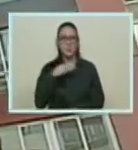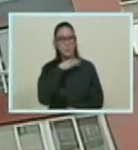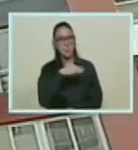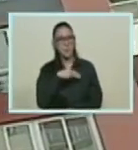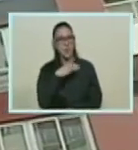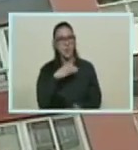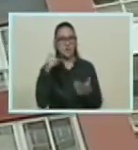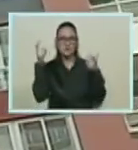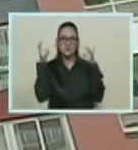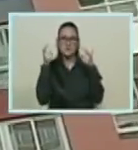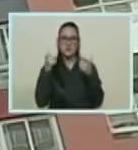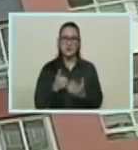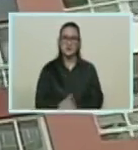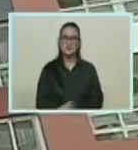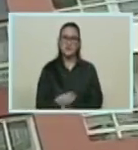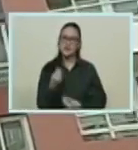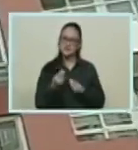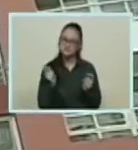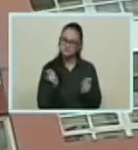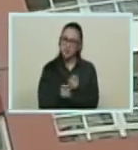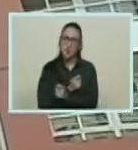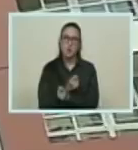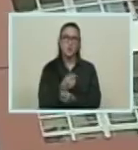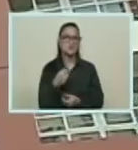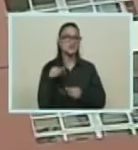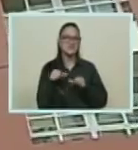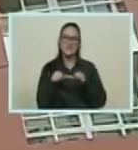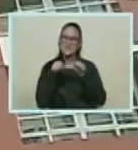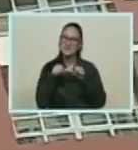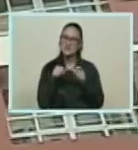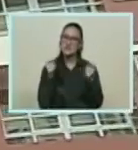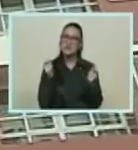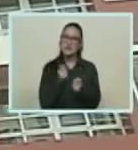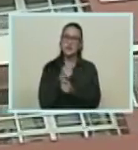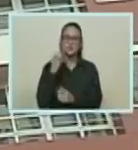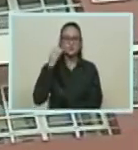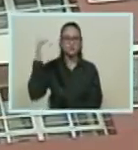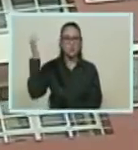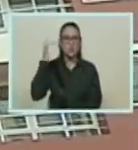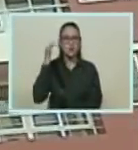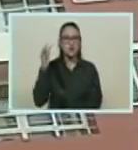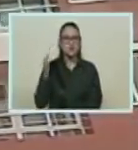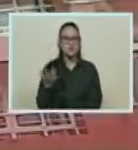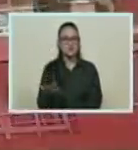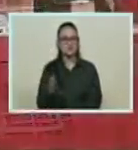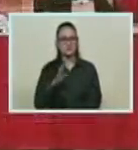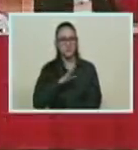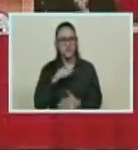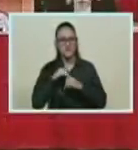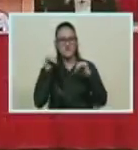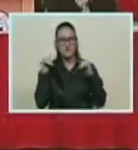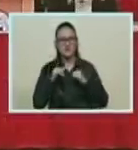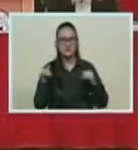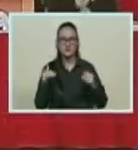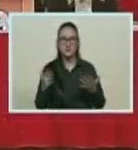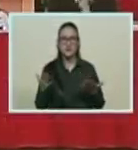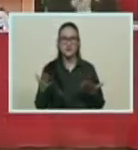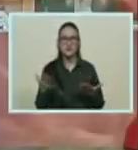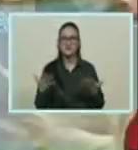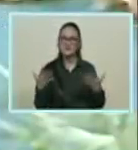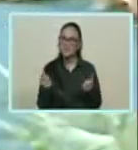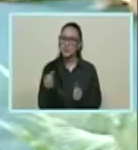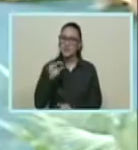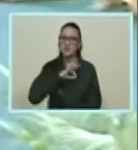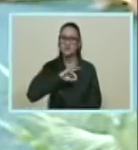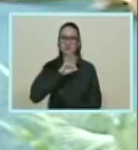moral, hacer realidad, seguir haciendo realidad los sueños de grandeza y de felicidad, de